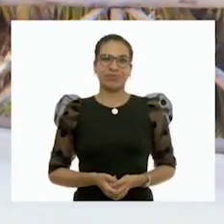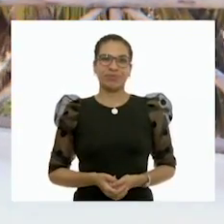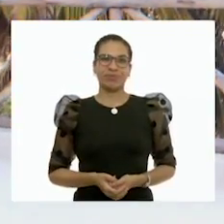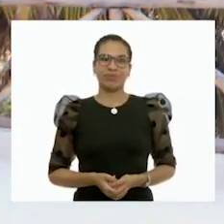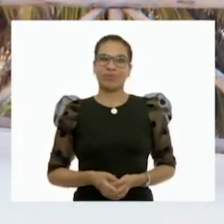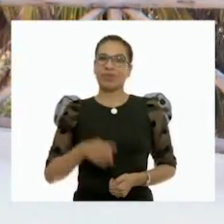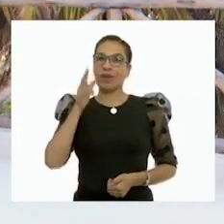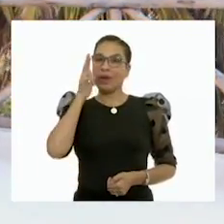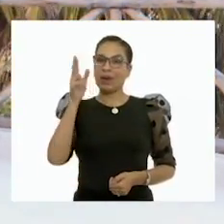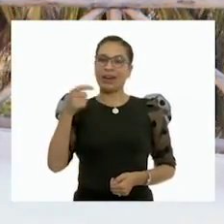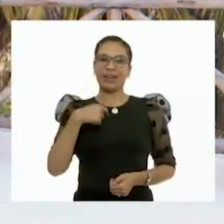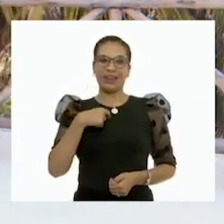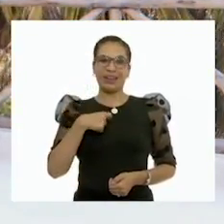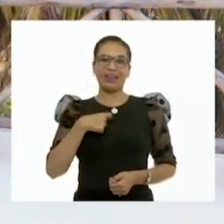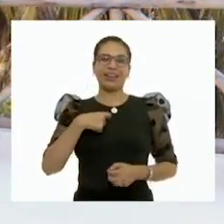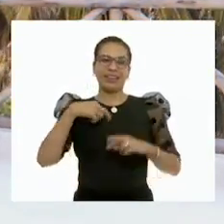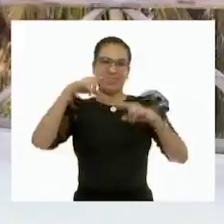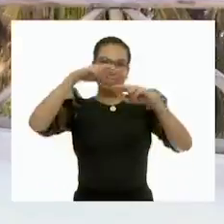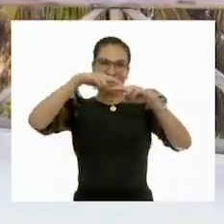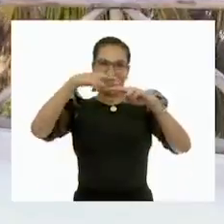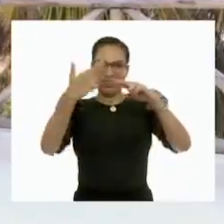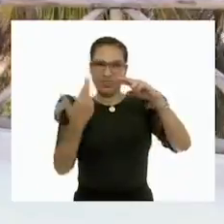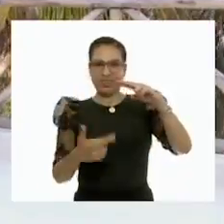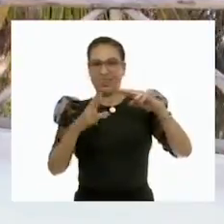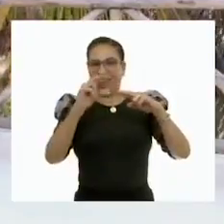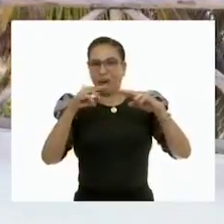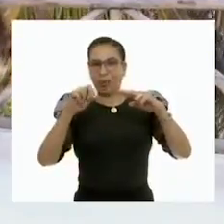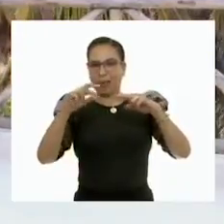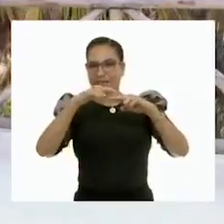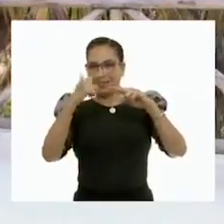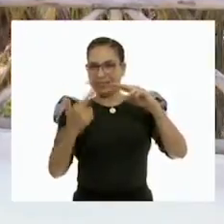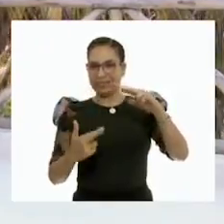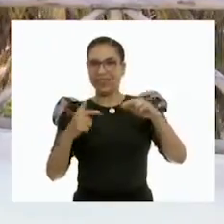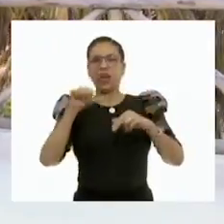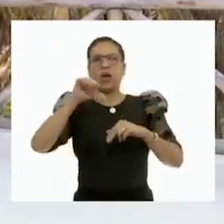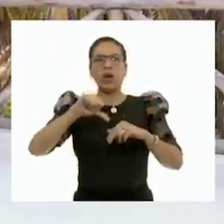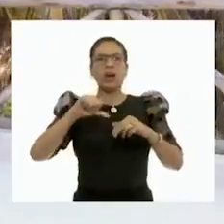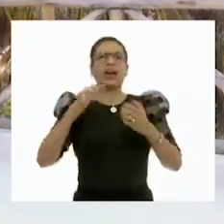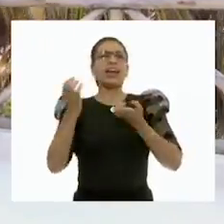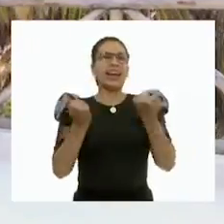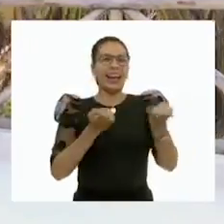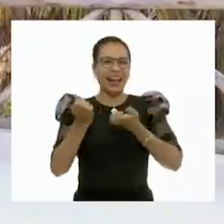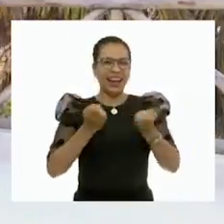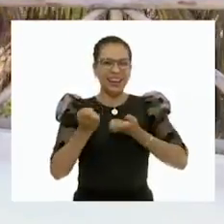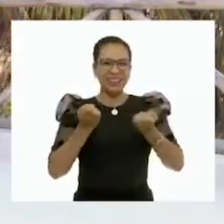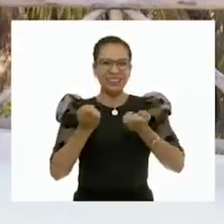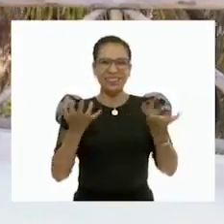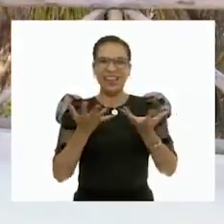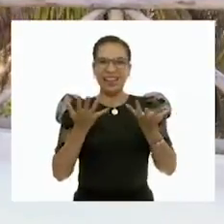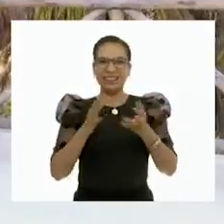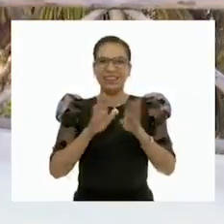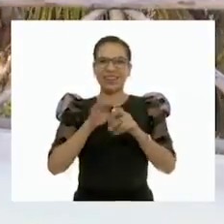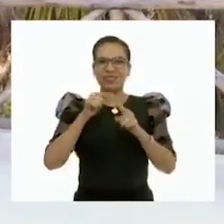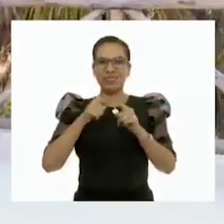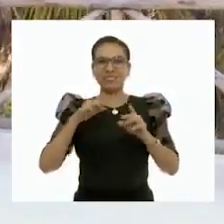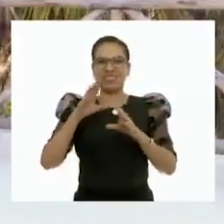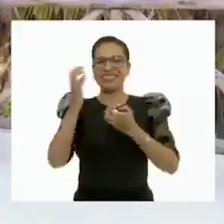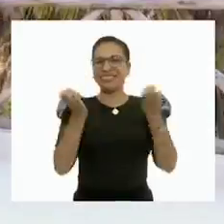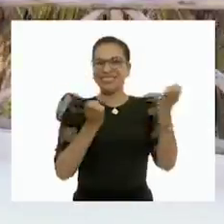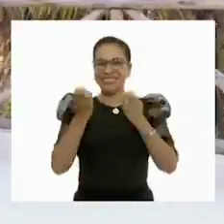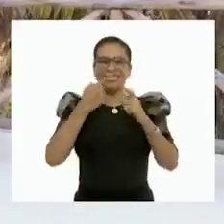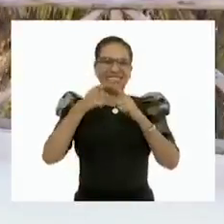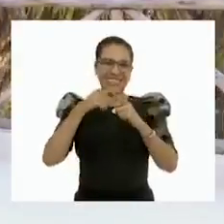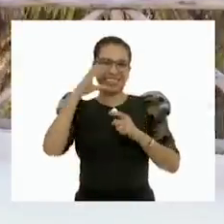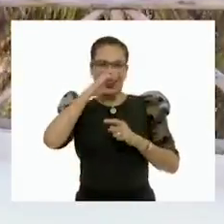Hola amigos, yo soy Rommel Pacheco y el día de hoy vamos a hacer un poquito de ejercicio. Vamos a empezar con un calentamiento y